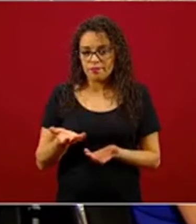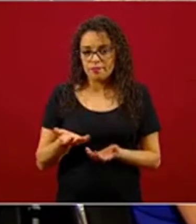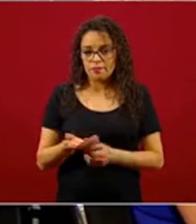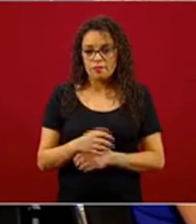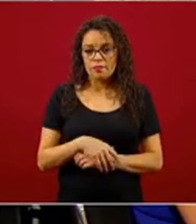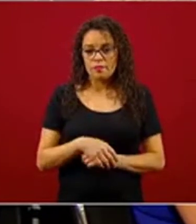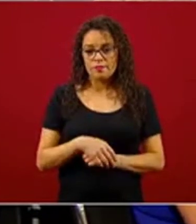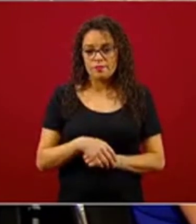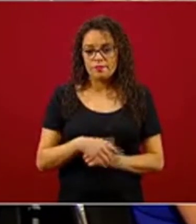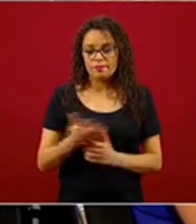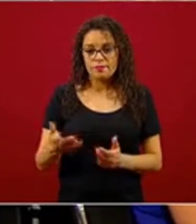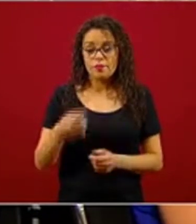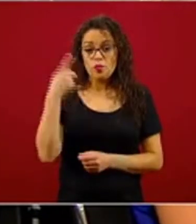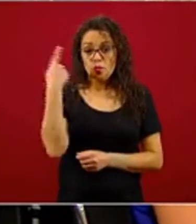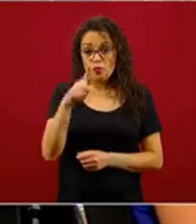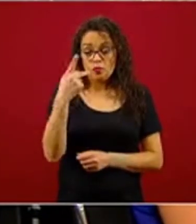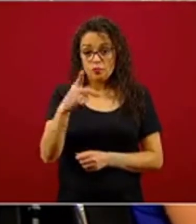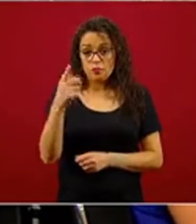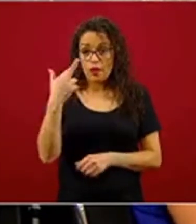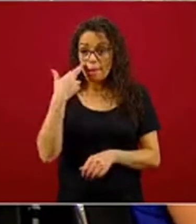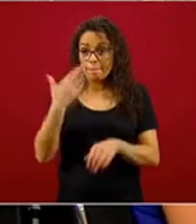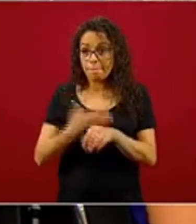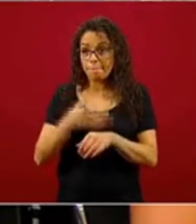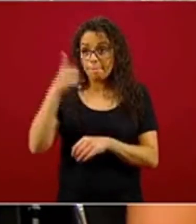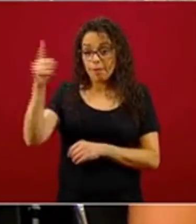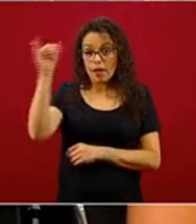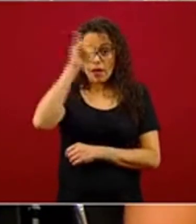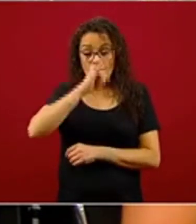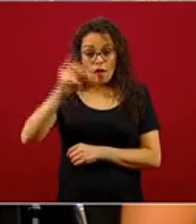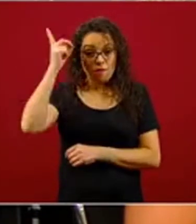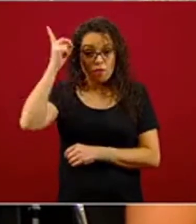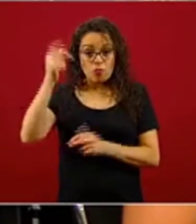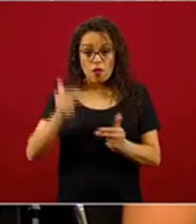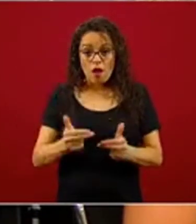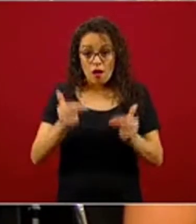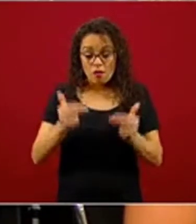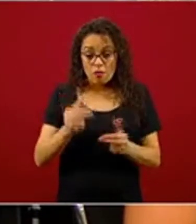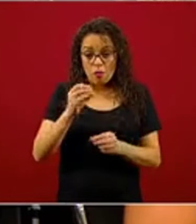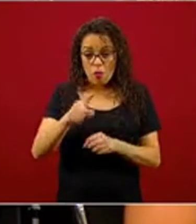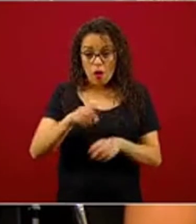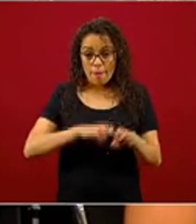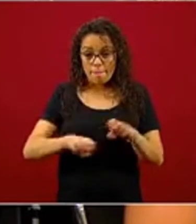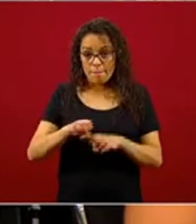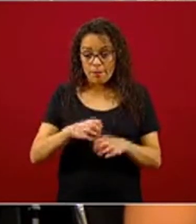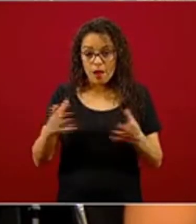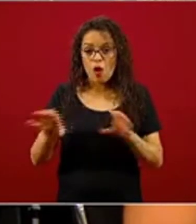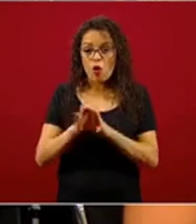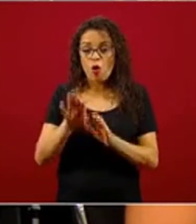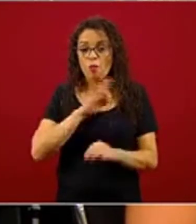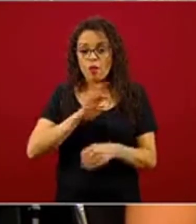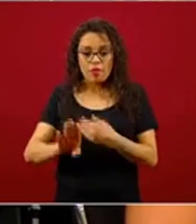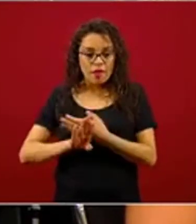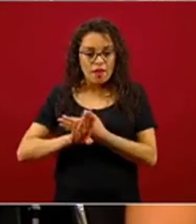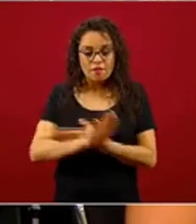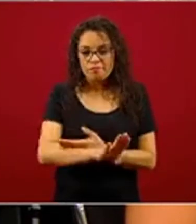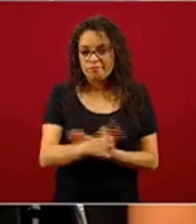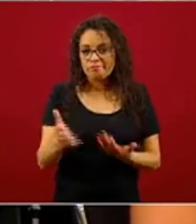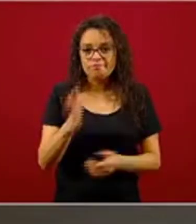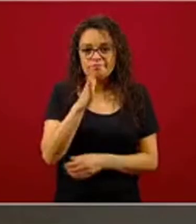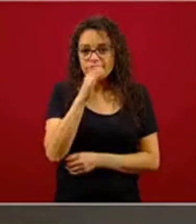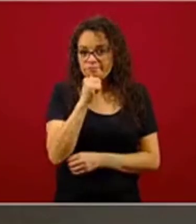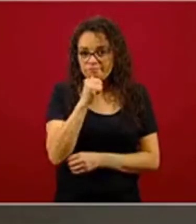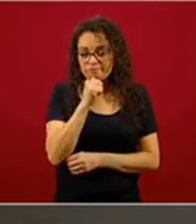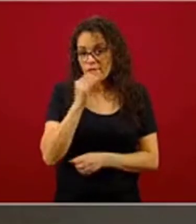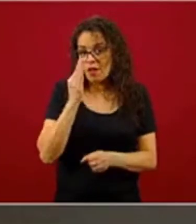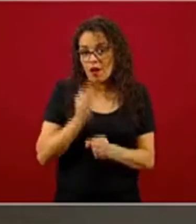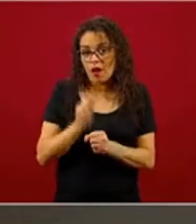del patrón poder decir no voy a implementar o voy a hacer algo para poderlo evitar. Estamos en una etapa de pandemia y